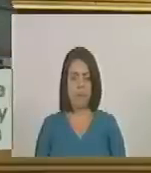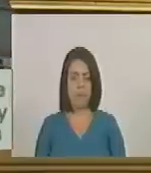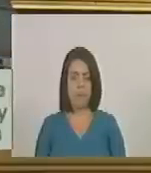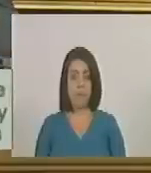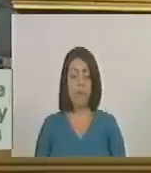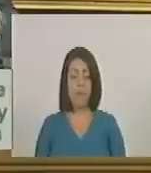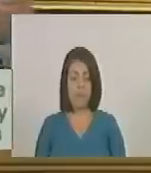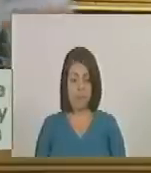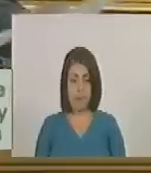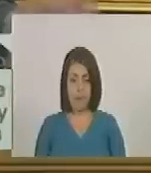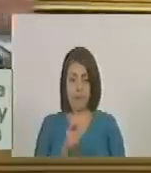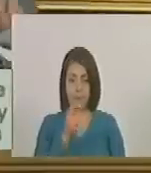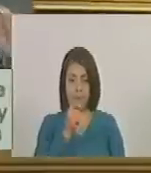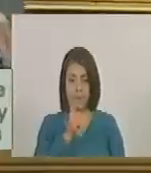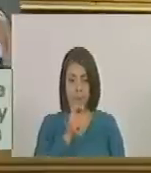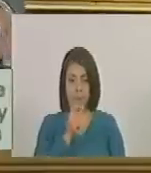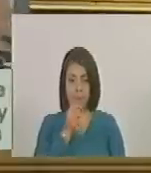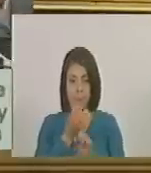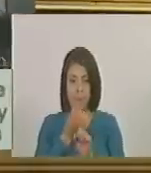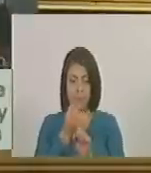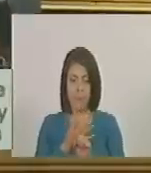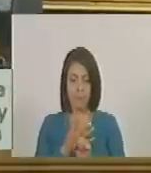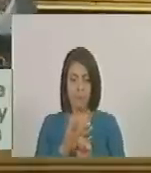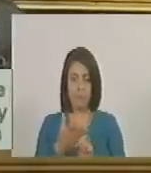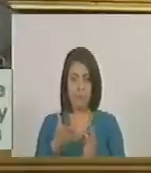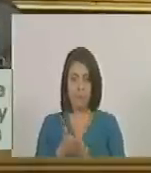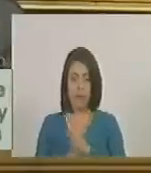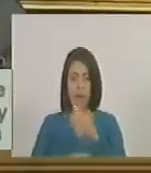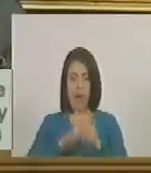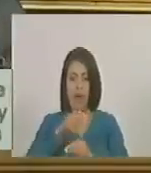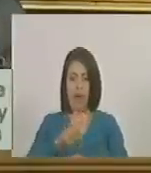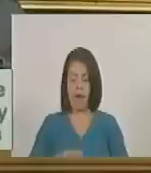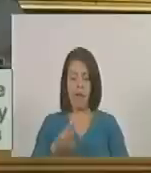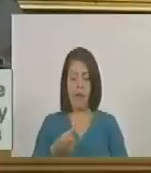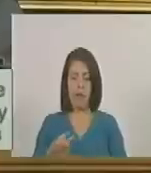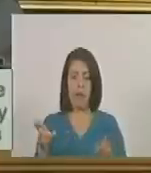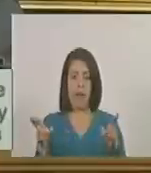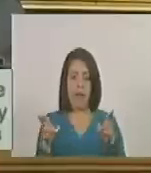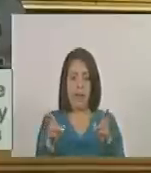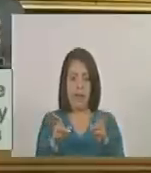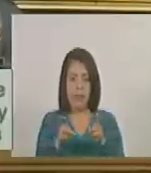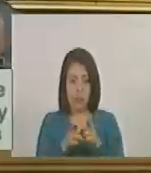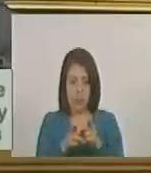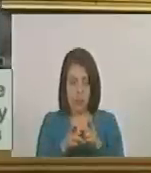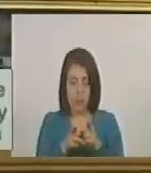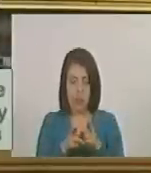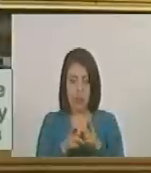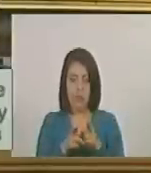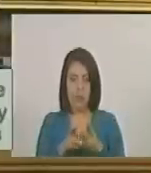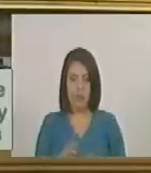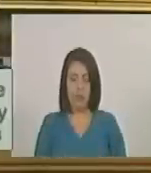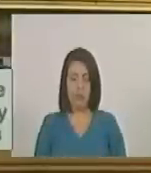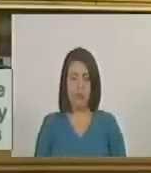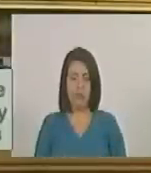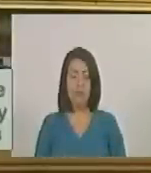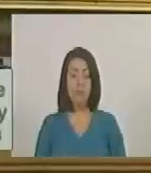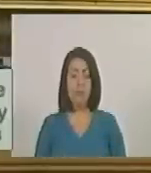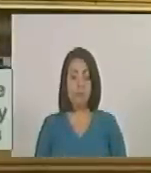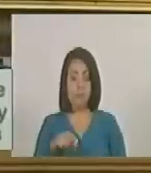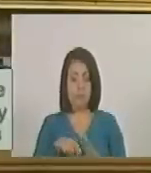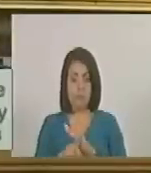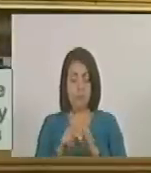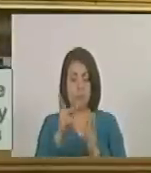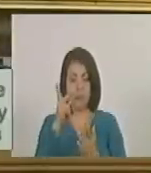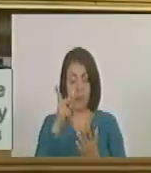Voy a dejar en el derecho de palabra a los efectos de que haga un resumen sucinto para introducir la